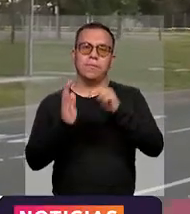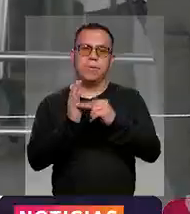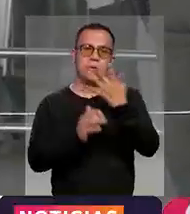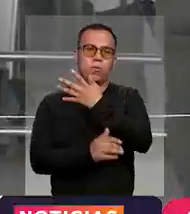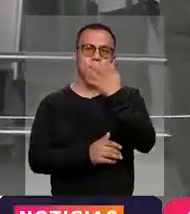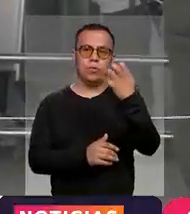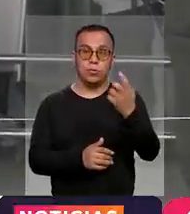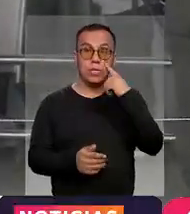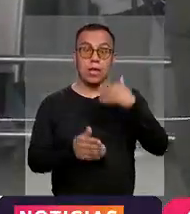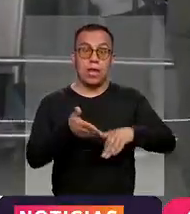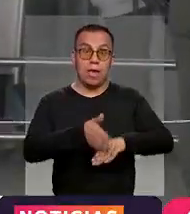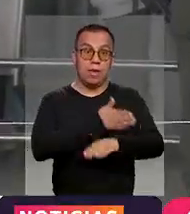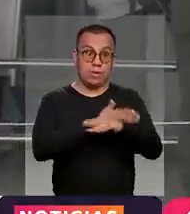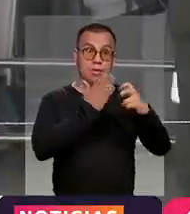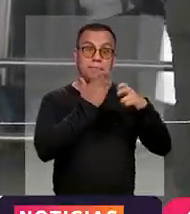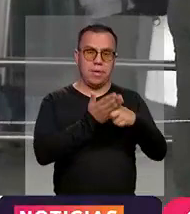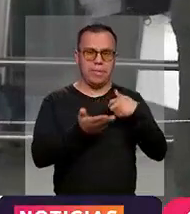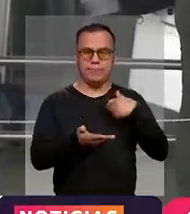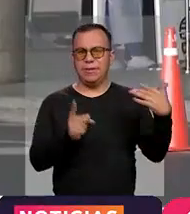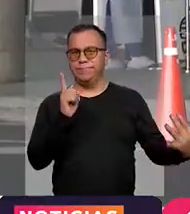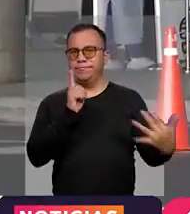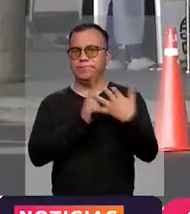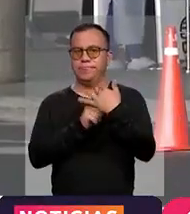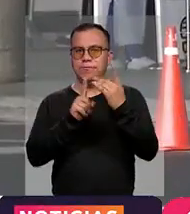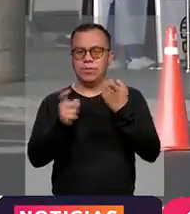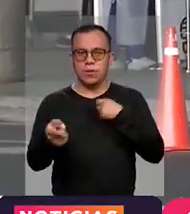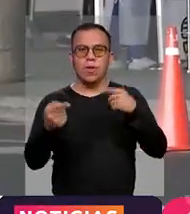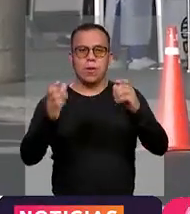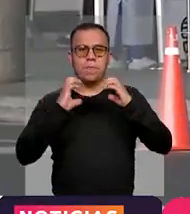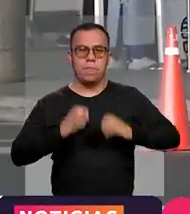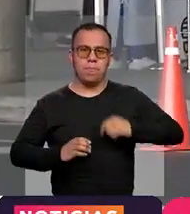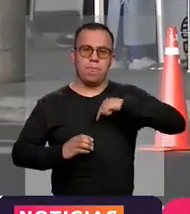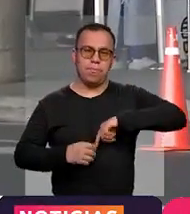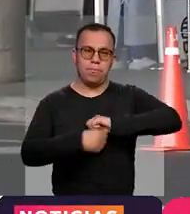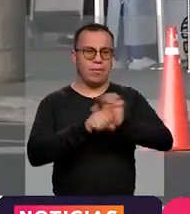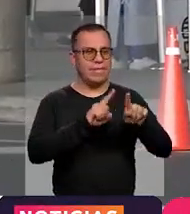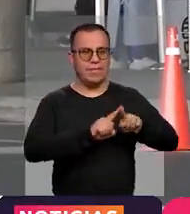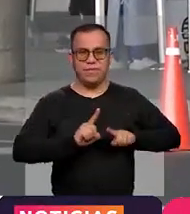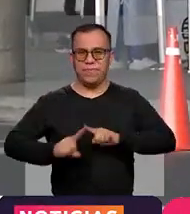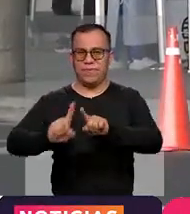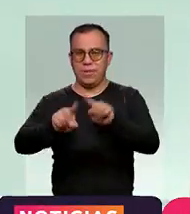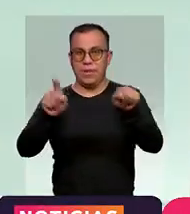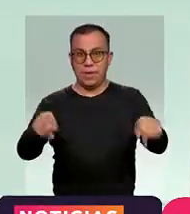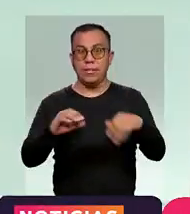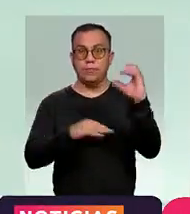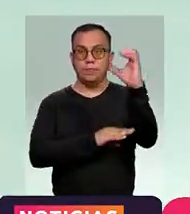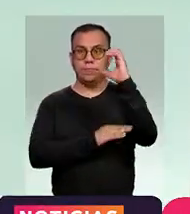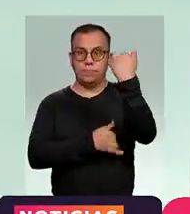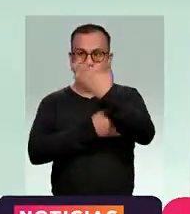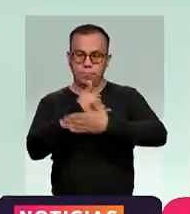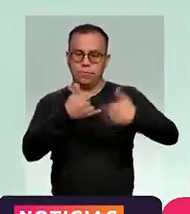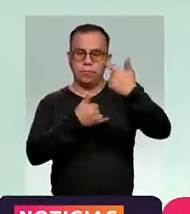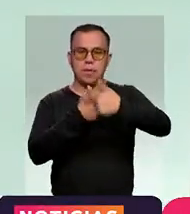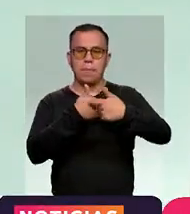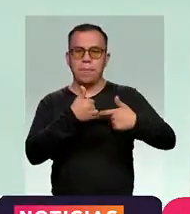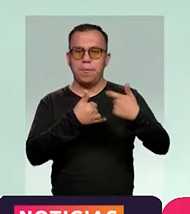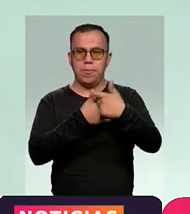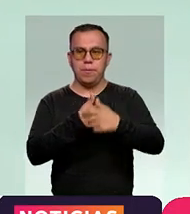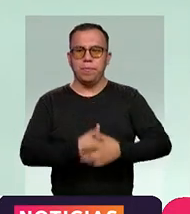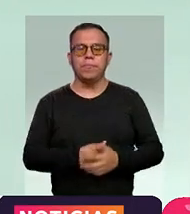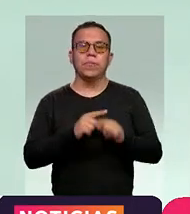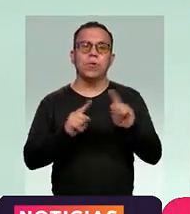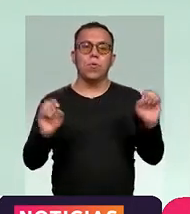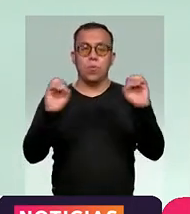17.400 viajeros que habían comprado pasajes se vieron afectados por los contagios en las diferentes terminales aéreas del país. Manejo fundamentalmente es